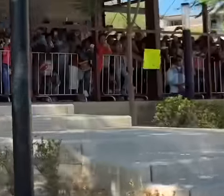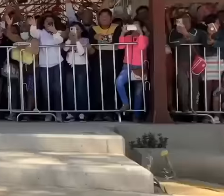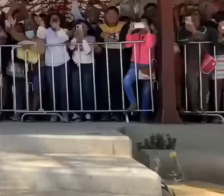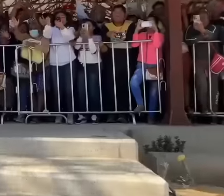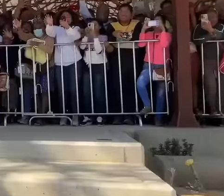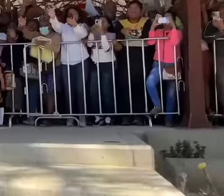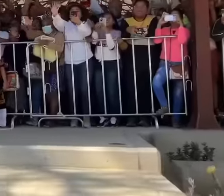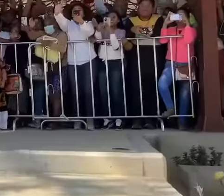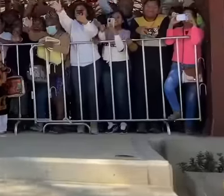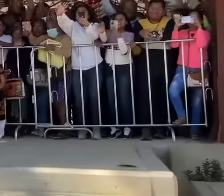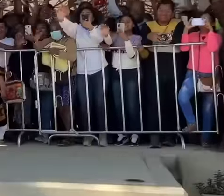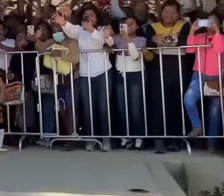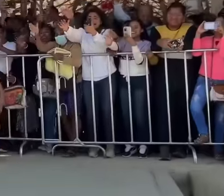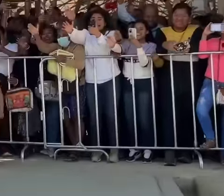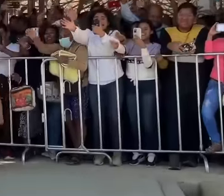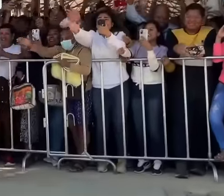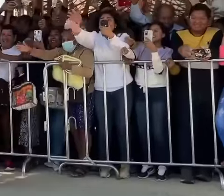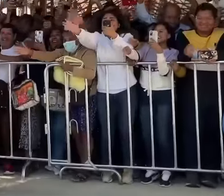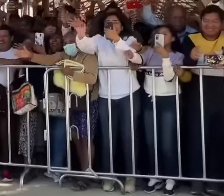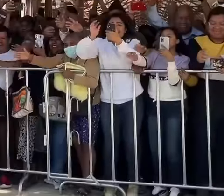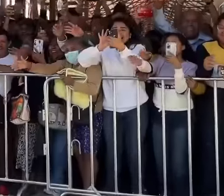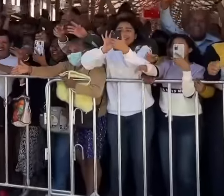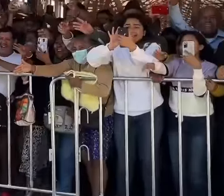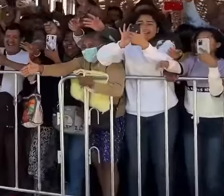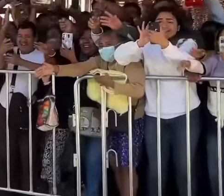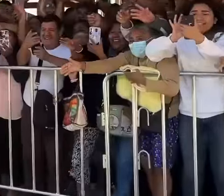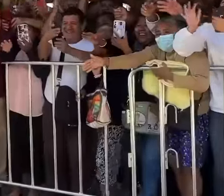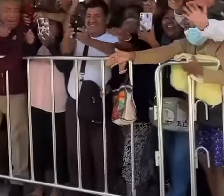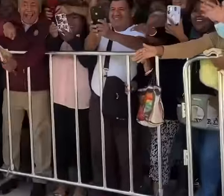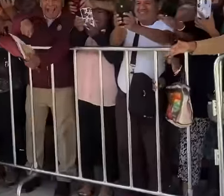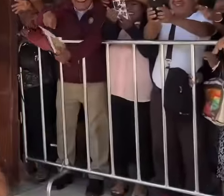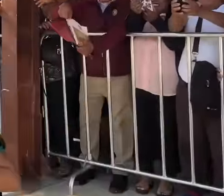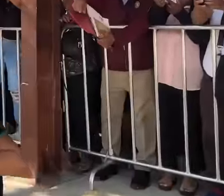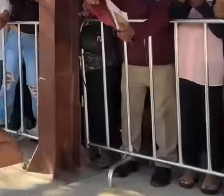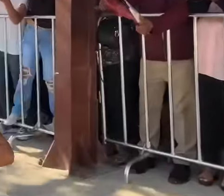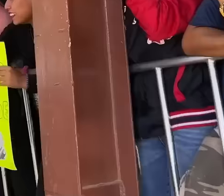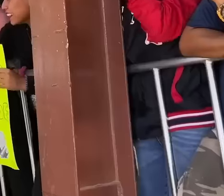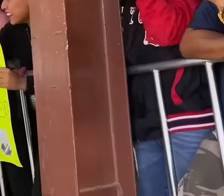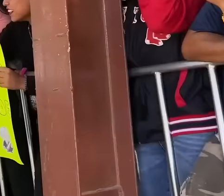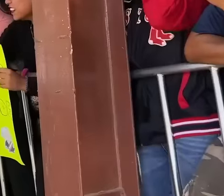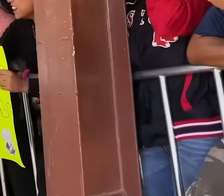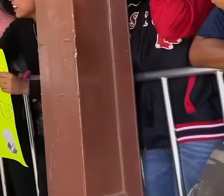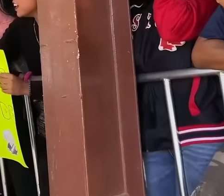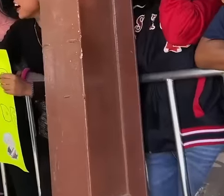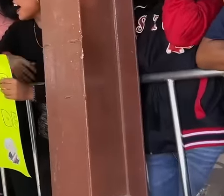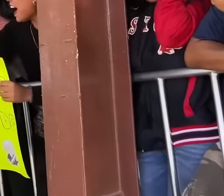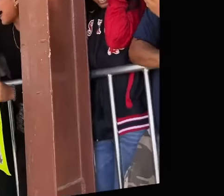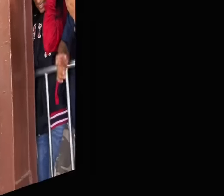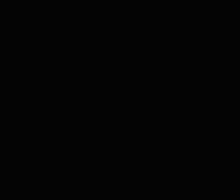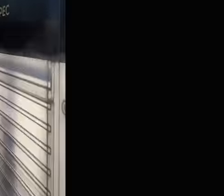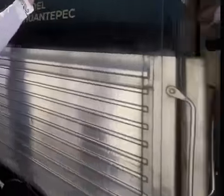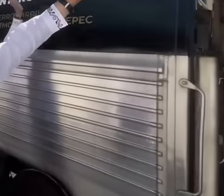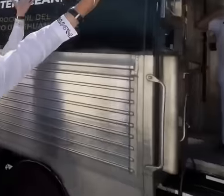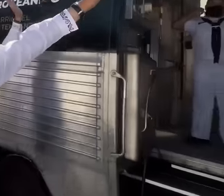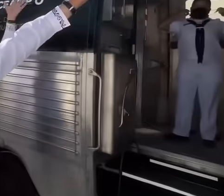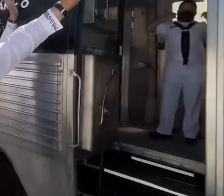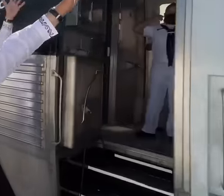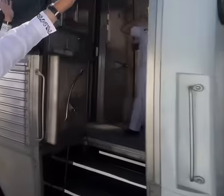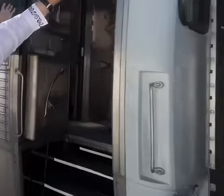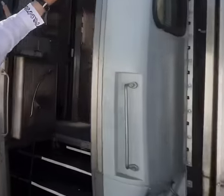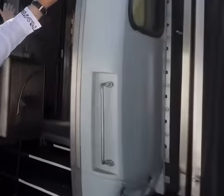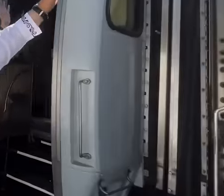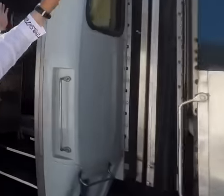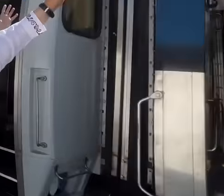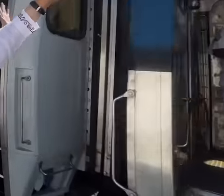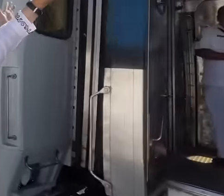días, realizando una gira por el estado de Oaxaca, expresó que ya van avanzando con el desarrollo de las rutas